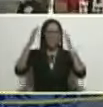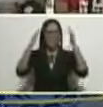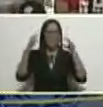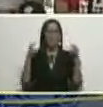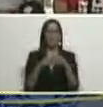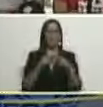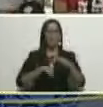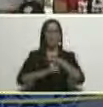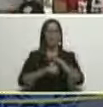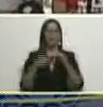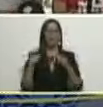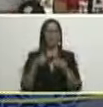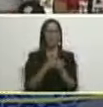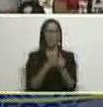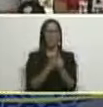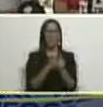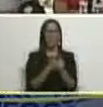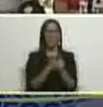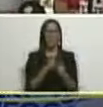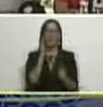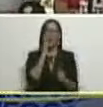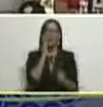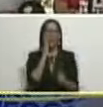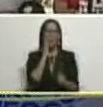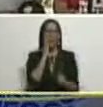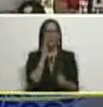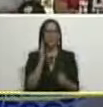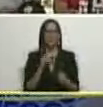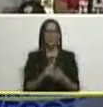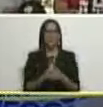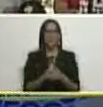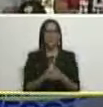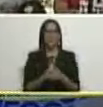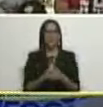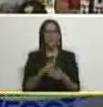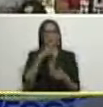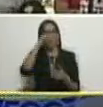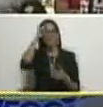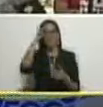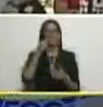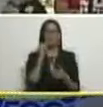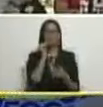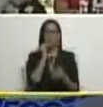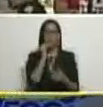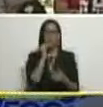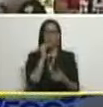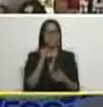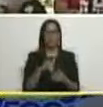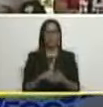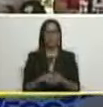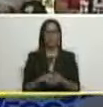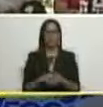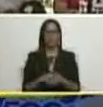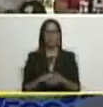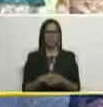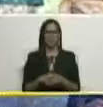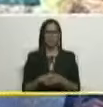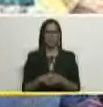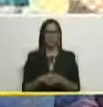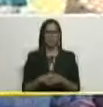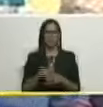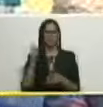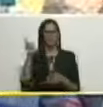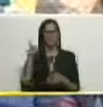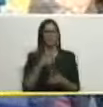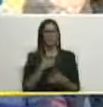fútbol que tengo aquí atrás, mira. A las mamás, a los representantes, a los muchachos. Por allá